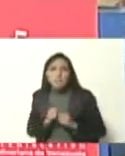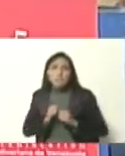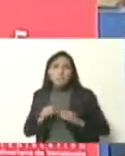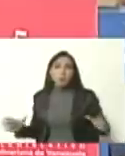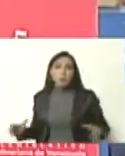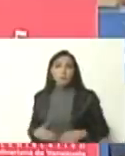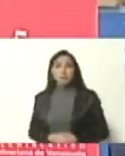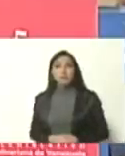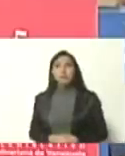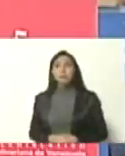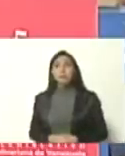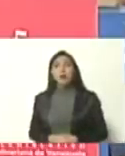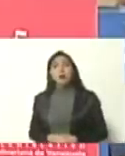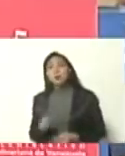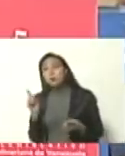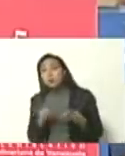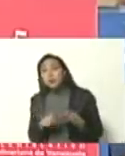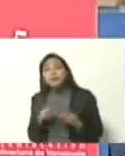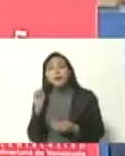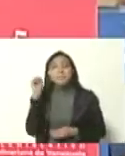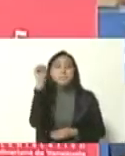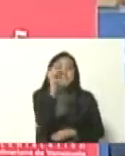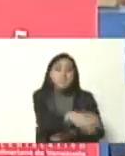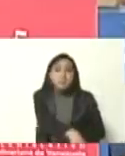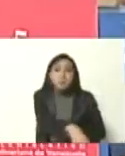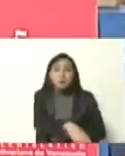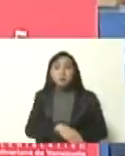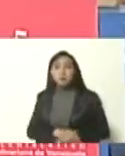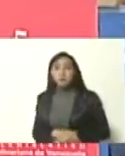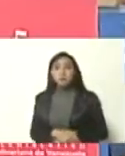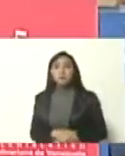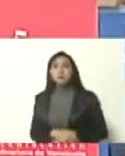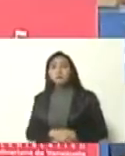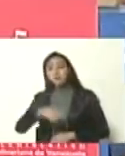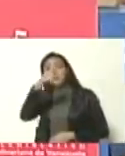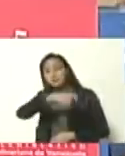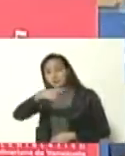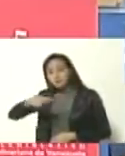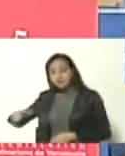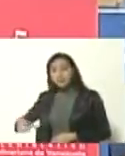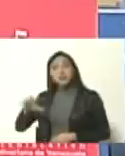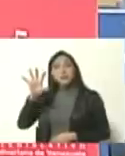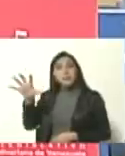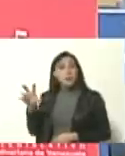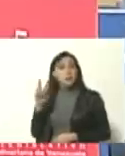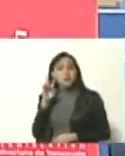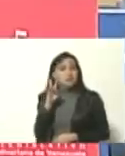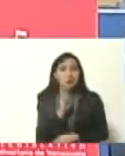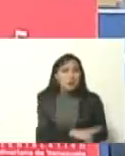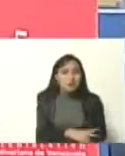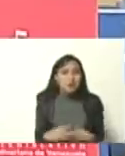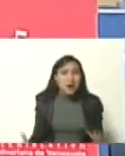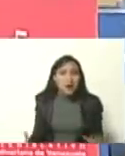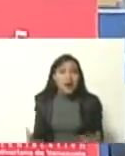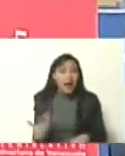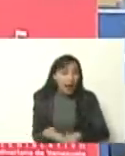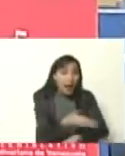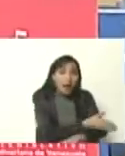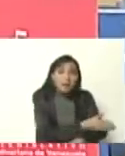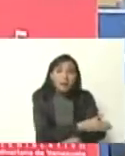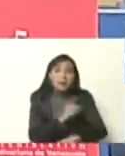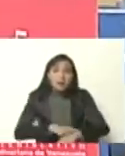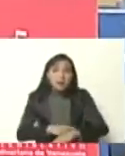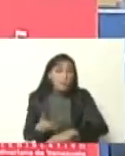explosivo, si no lo hubiéramos detectado, si los órganos de seguridad del Estado venezolano no lo hubieran detectado a tiempo, lo